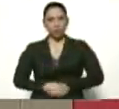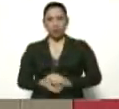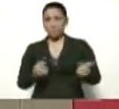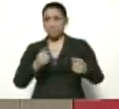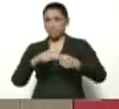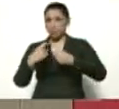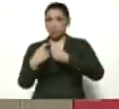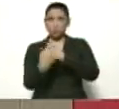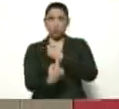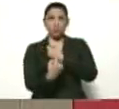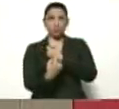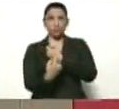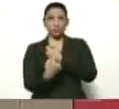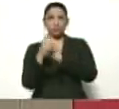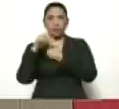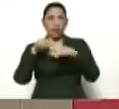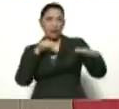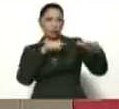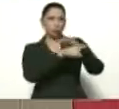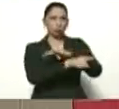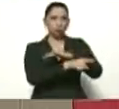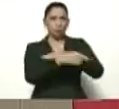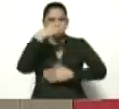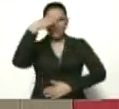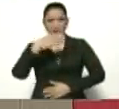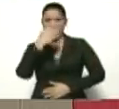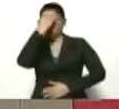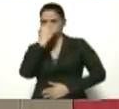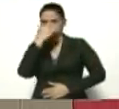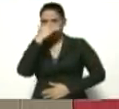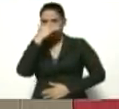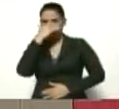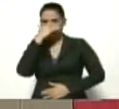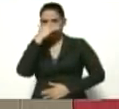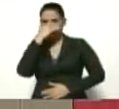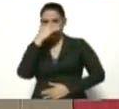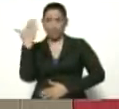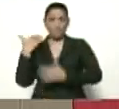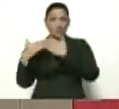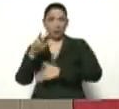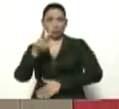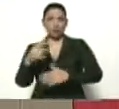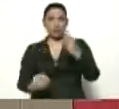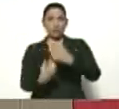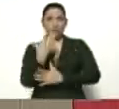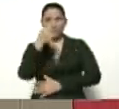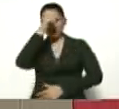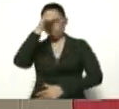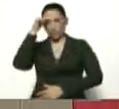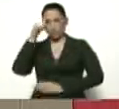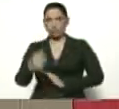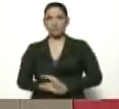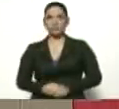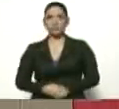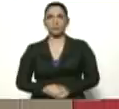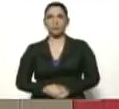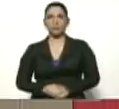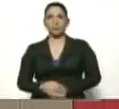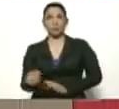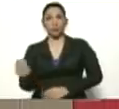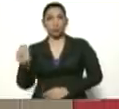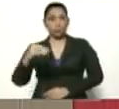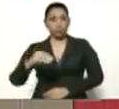la incursión militar criminal del pasado domingo 3 de mayo y además